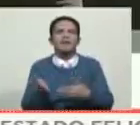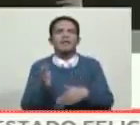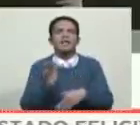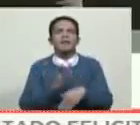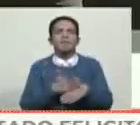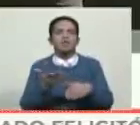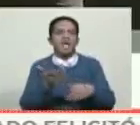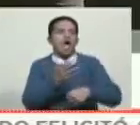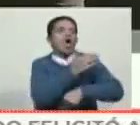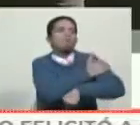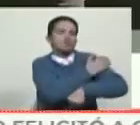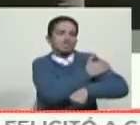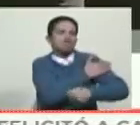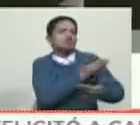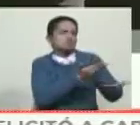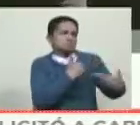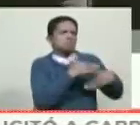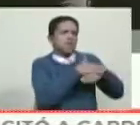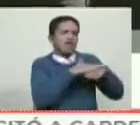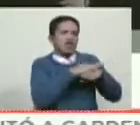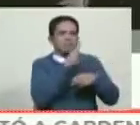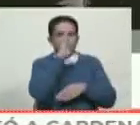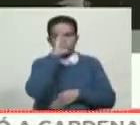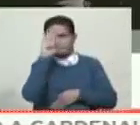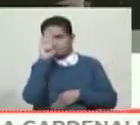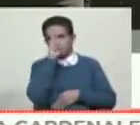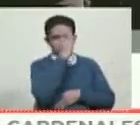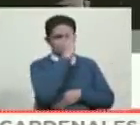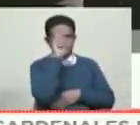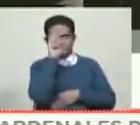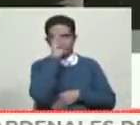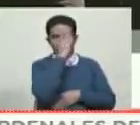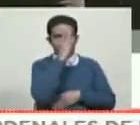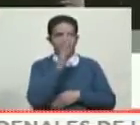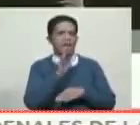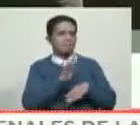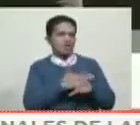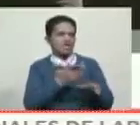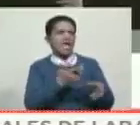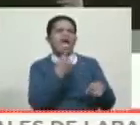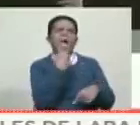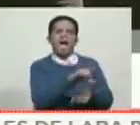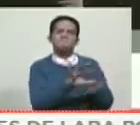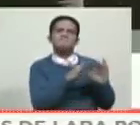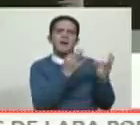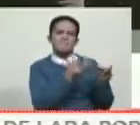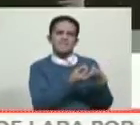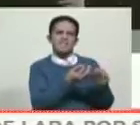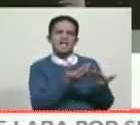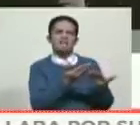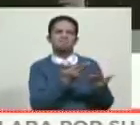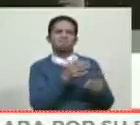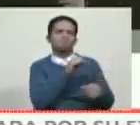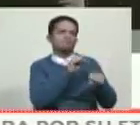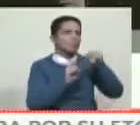derecha los va a perdonar. Porque tienen un primo en Primera Justicia. O ADECO, qué sé